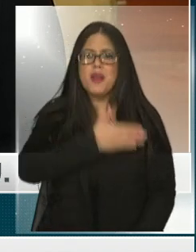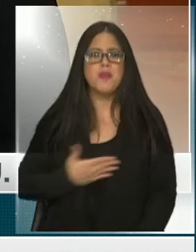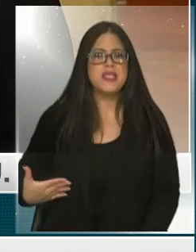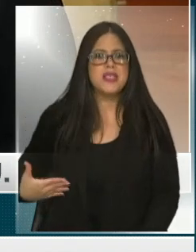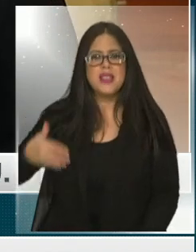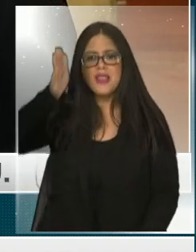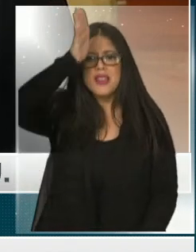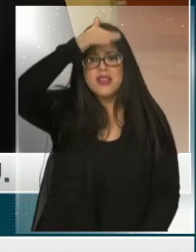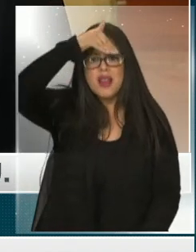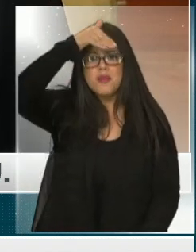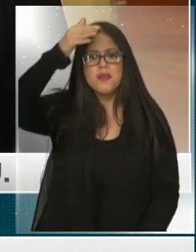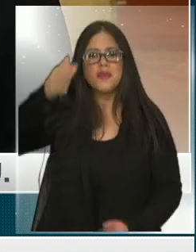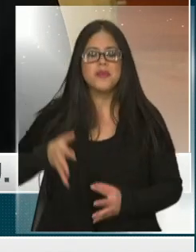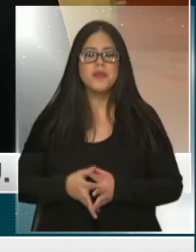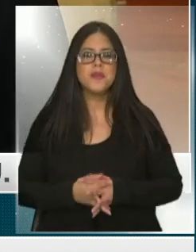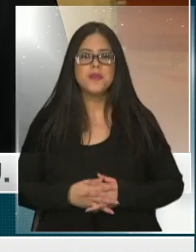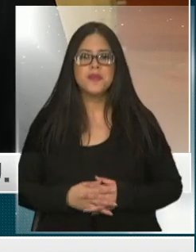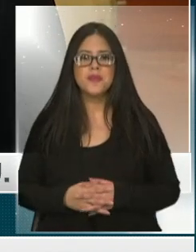Florencia.